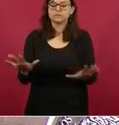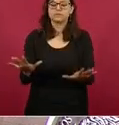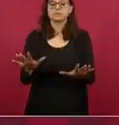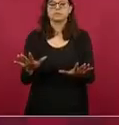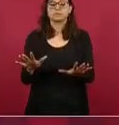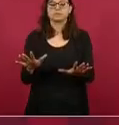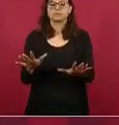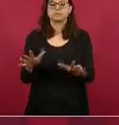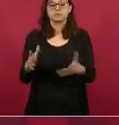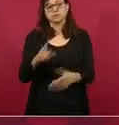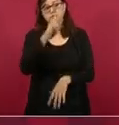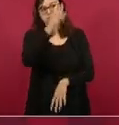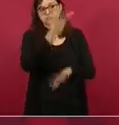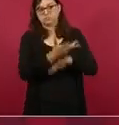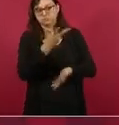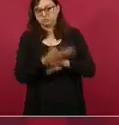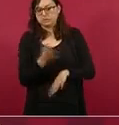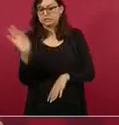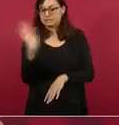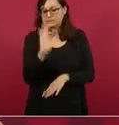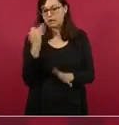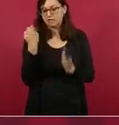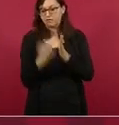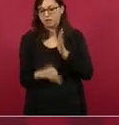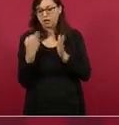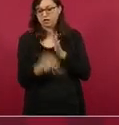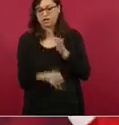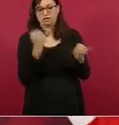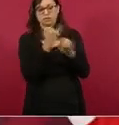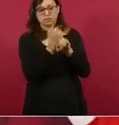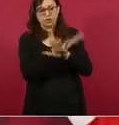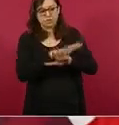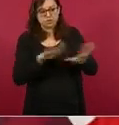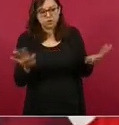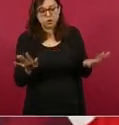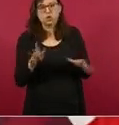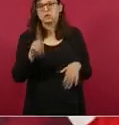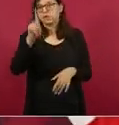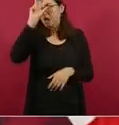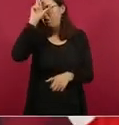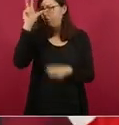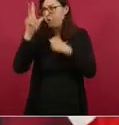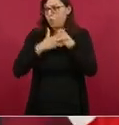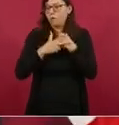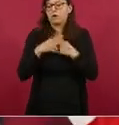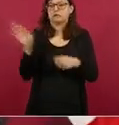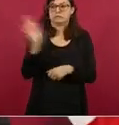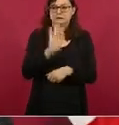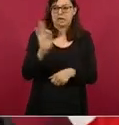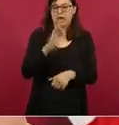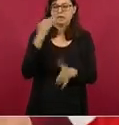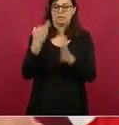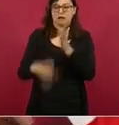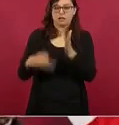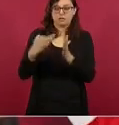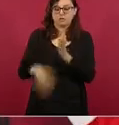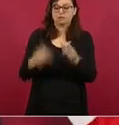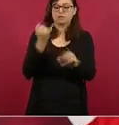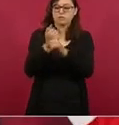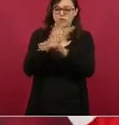al gobierno de Estados Unidos y a los gobiernos de Europa, pues se van a dar cuenta de